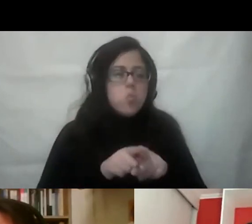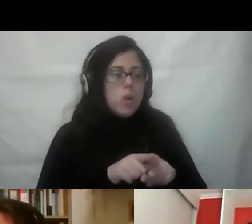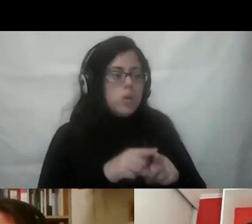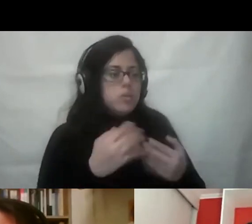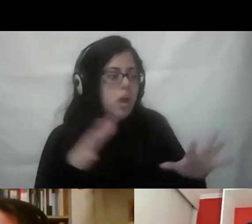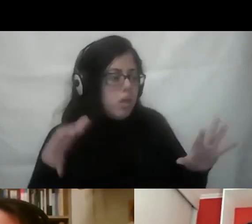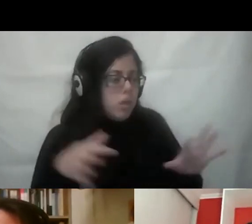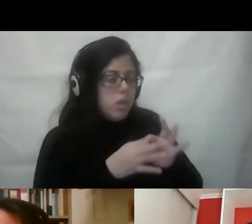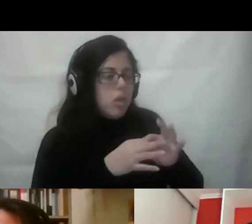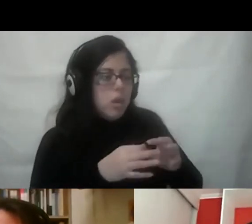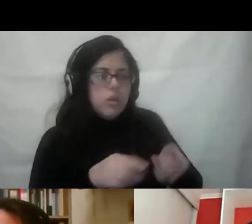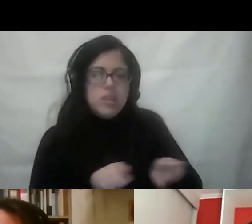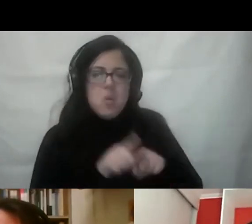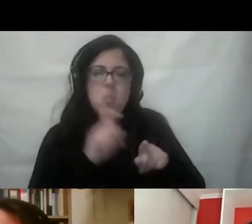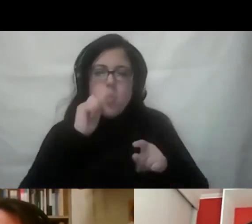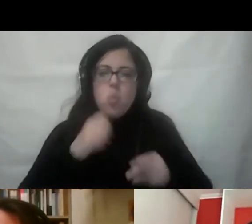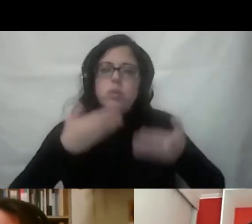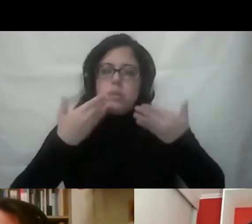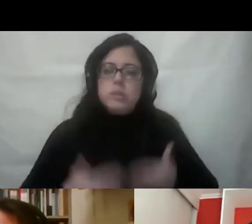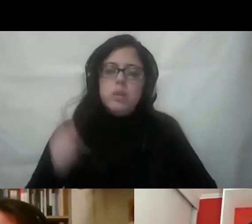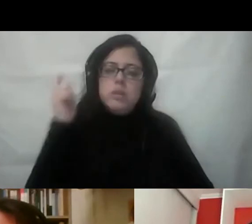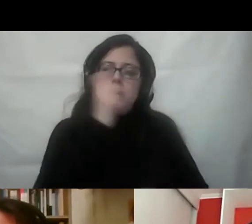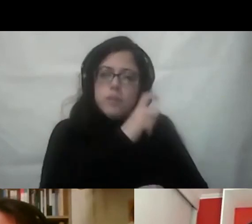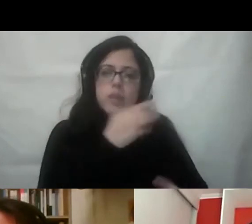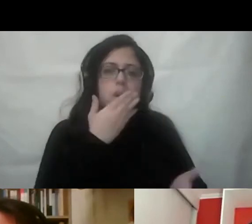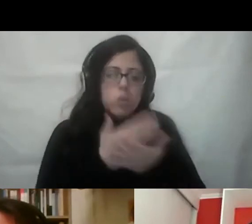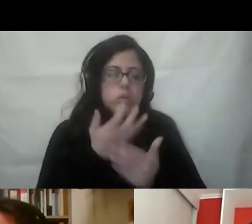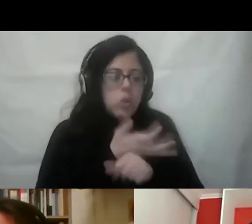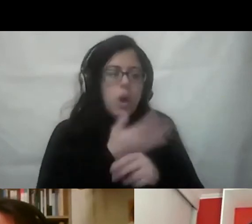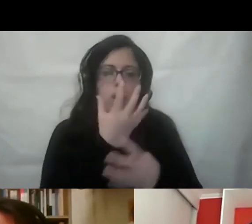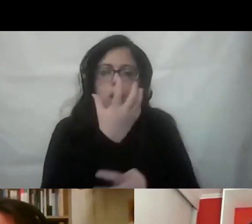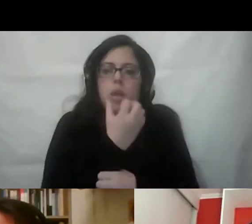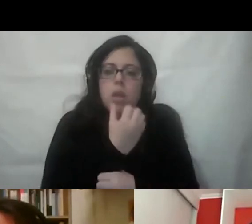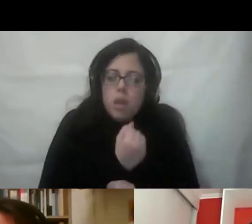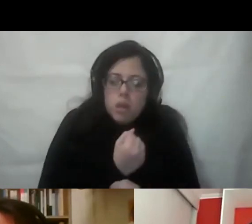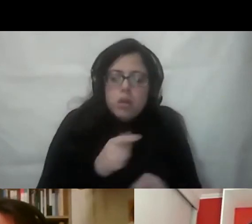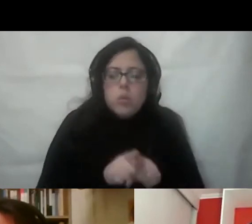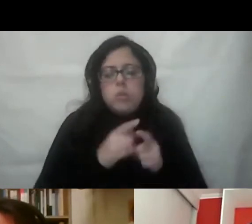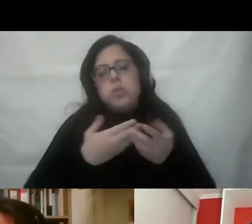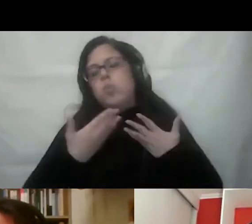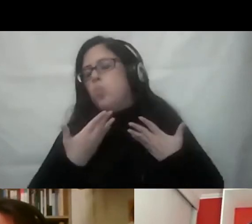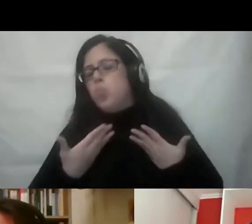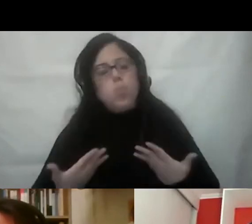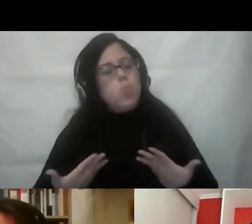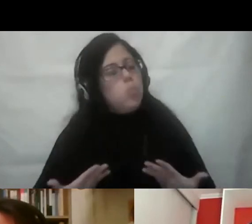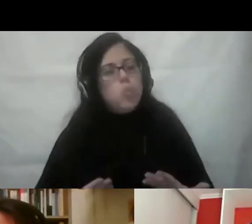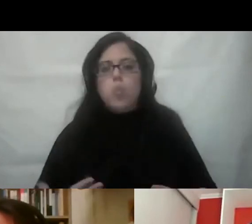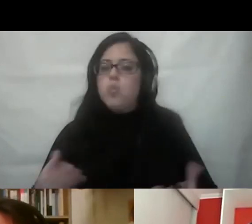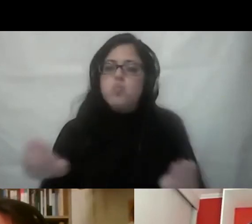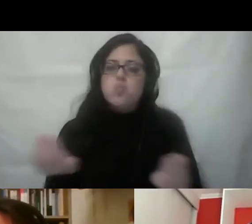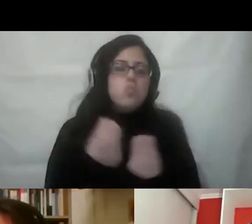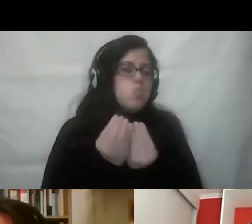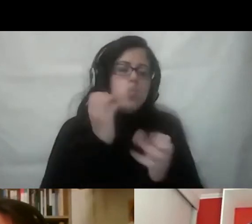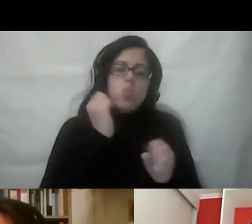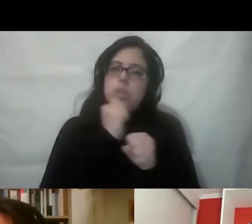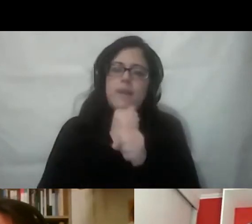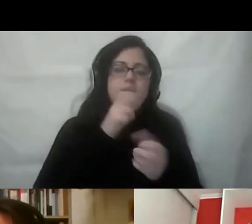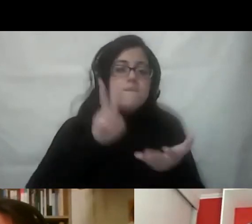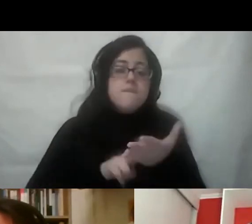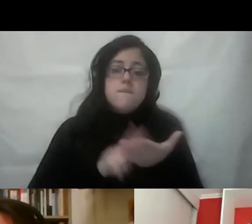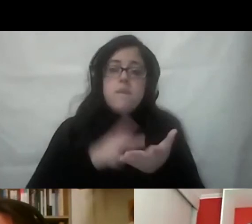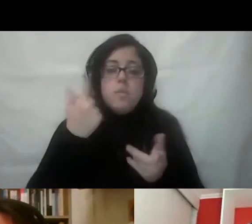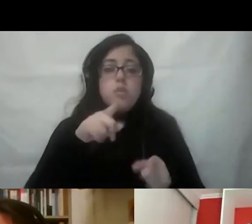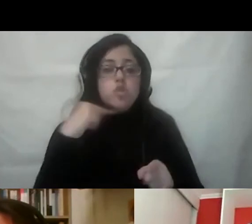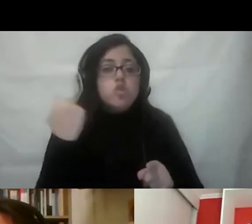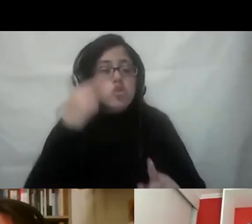pesa, y más en este contexto donde tenemos tanta frustración, yo también estoy súper cansada, tenemos una cantidad de trabajo infinito, pero si nos